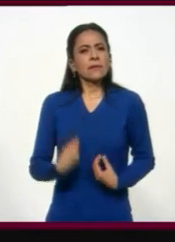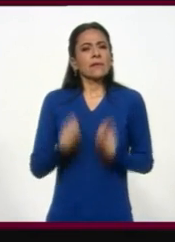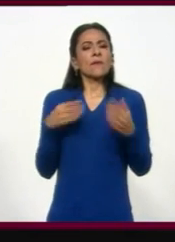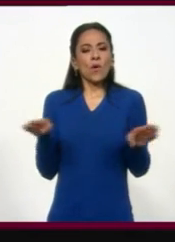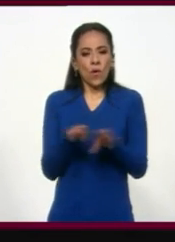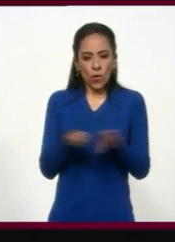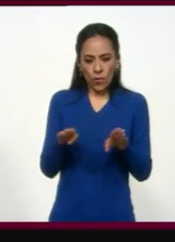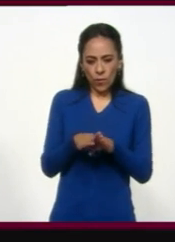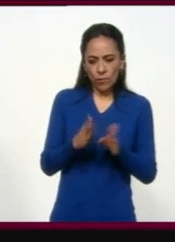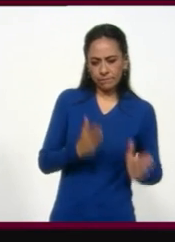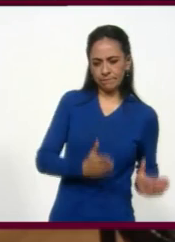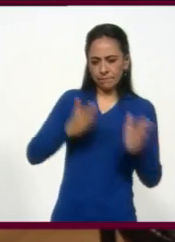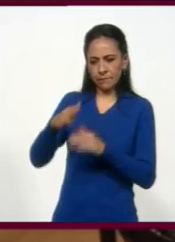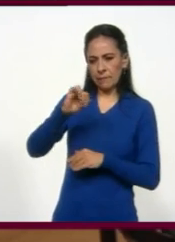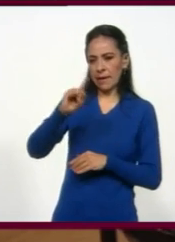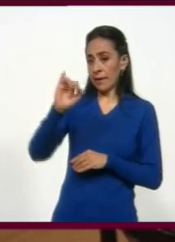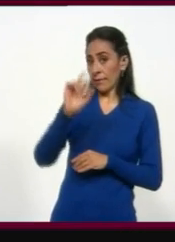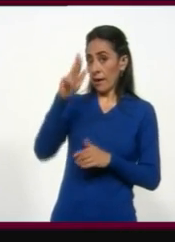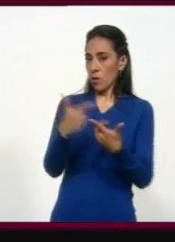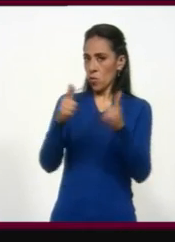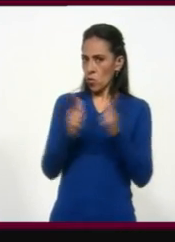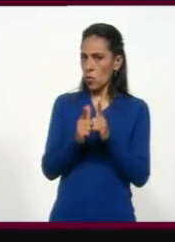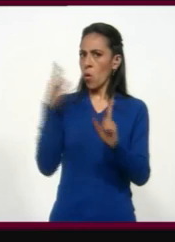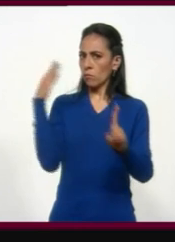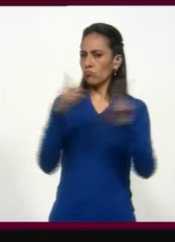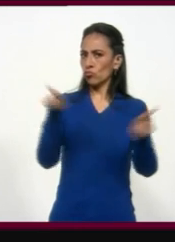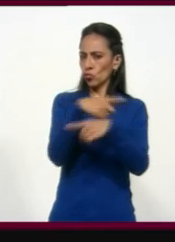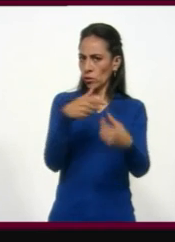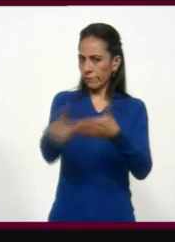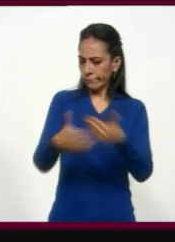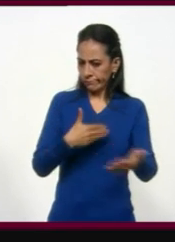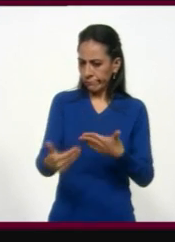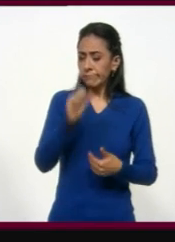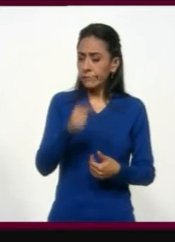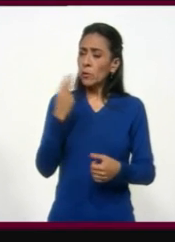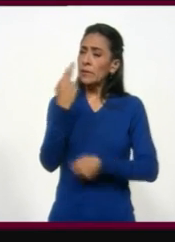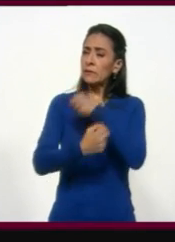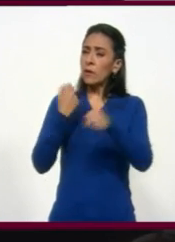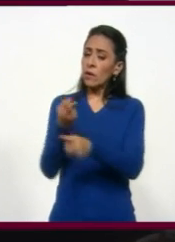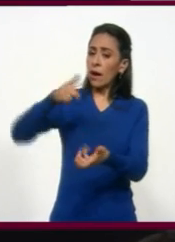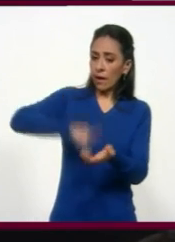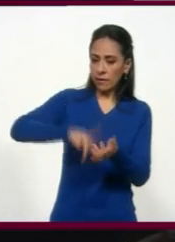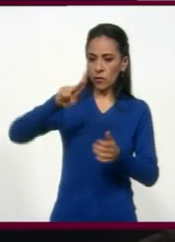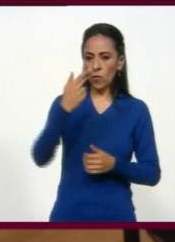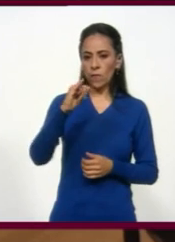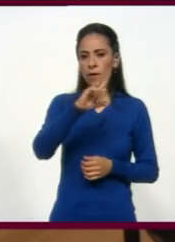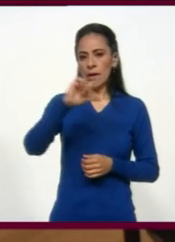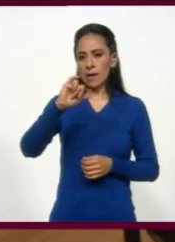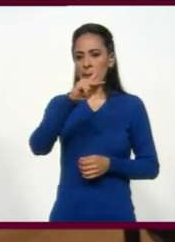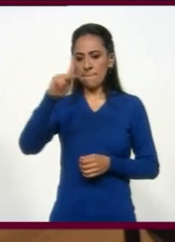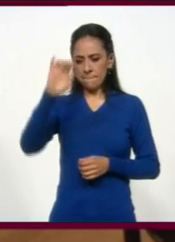un grupo dedicado a la divulgación de la música contemporánea y del que forma parte desde hace veinticinco años felipe neri